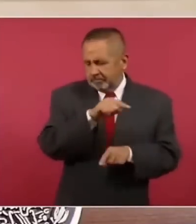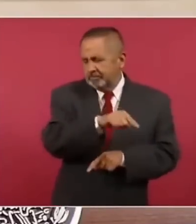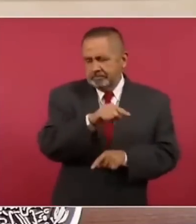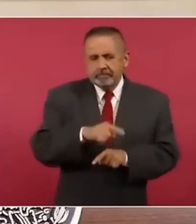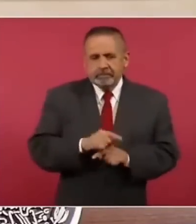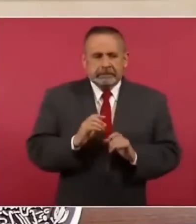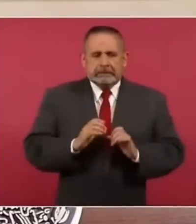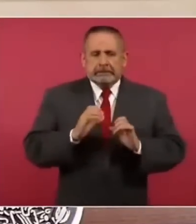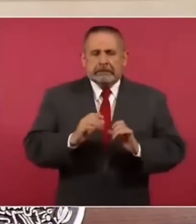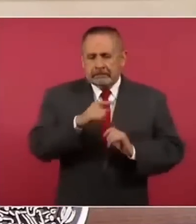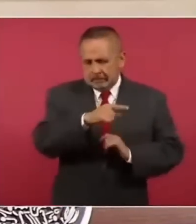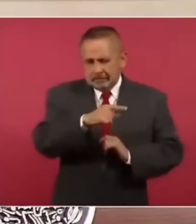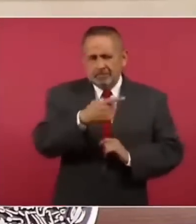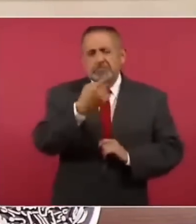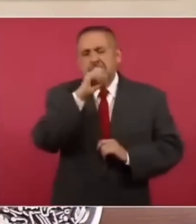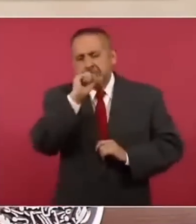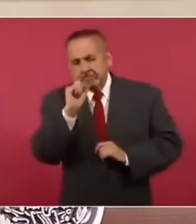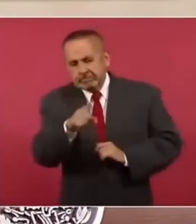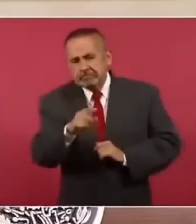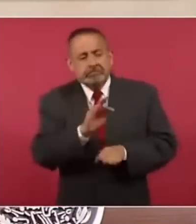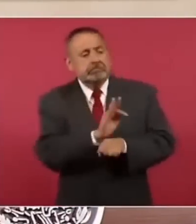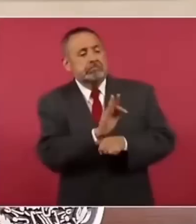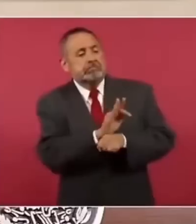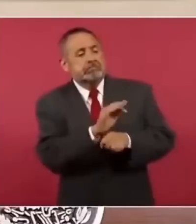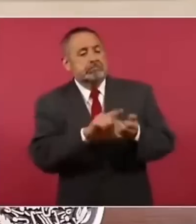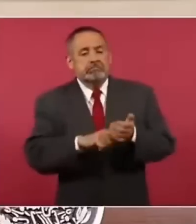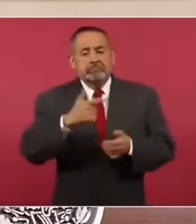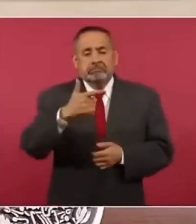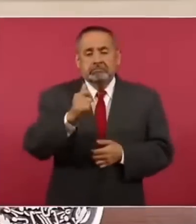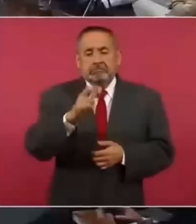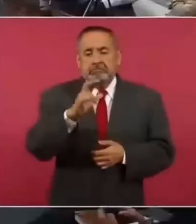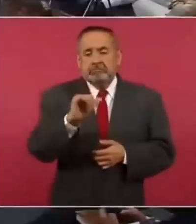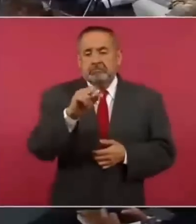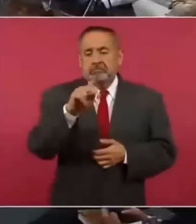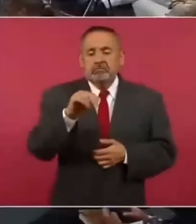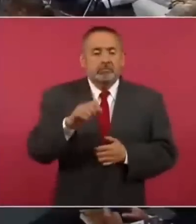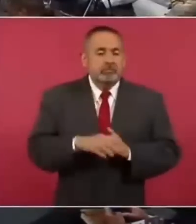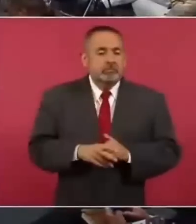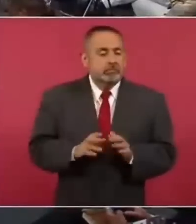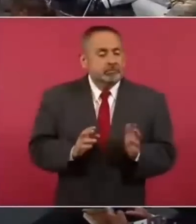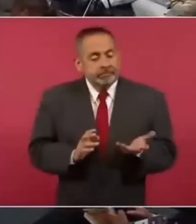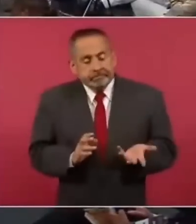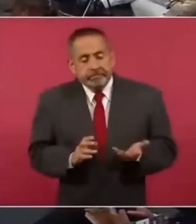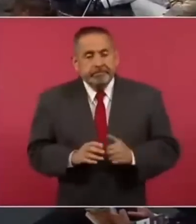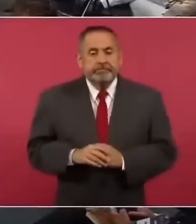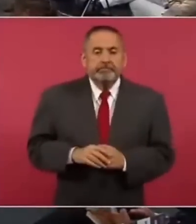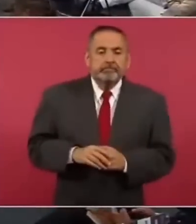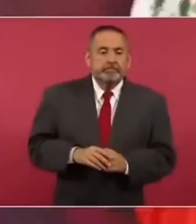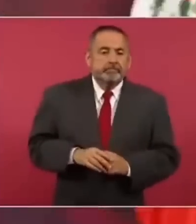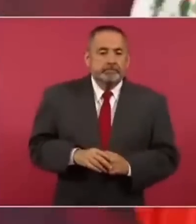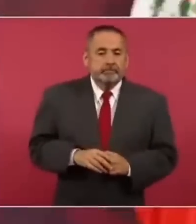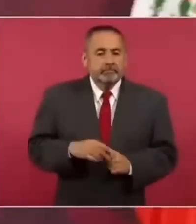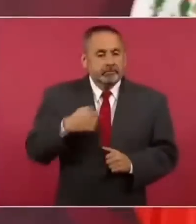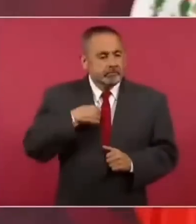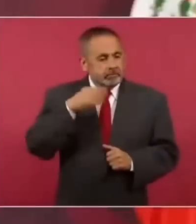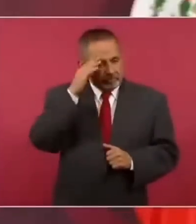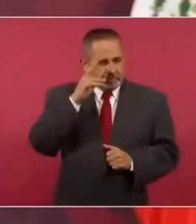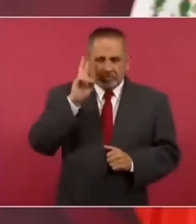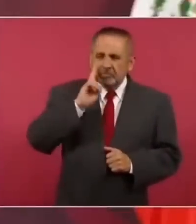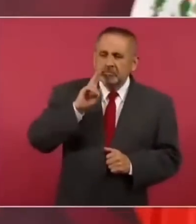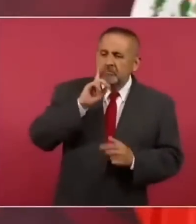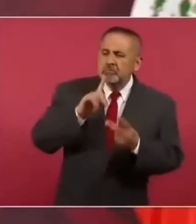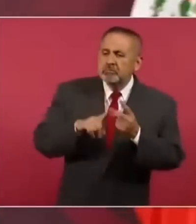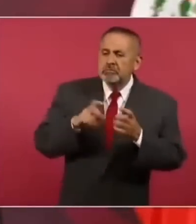más cuidadoso, pero sí está diciendo de que él esperaba, ¿no?, que se presentaran